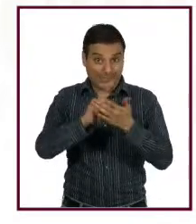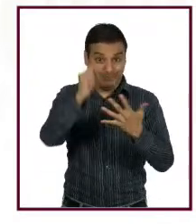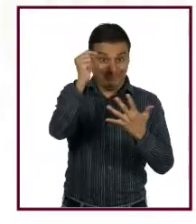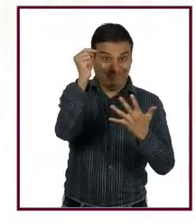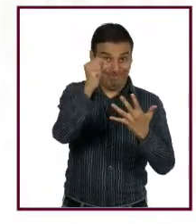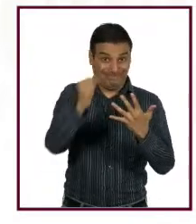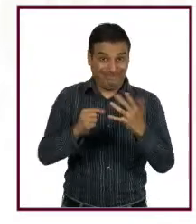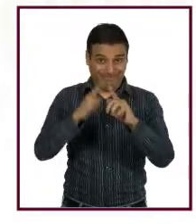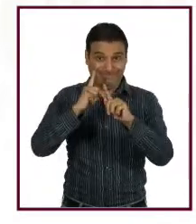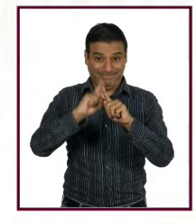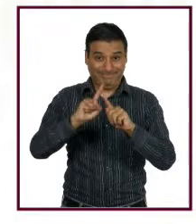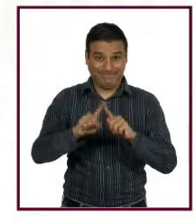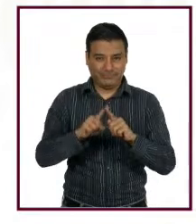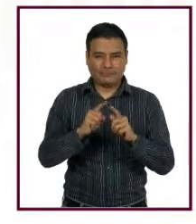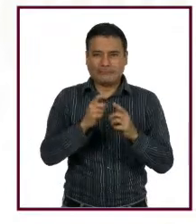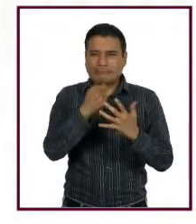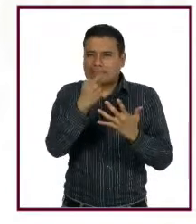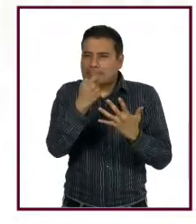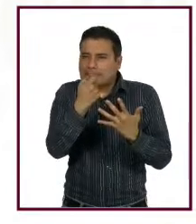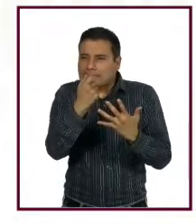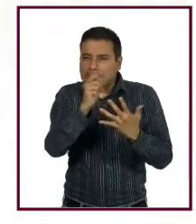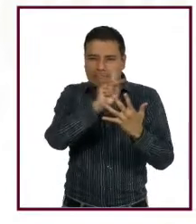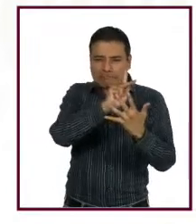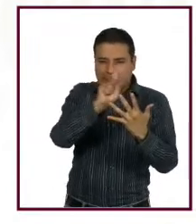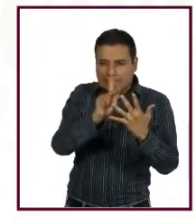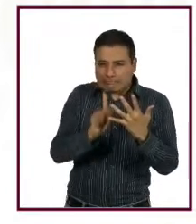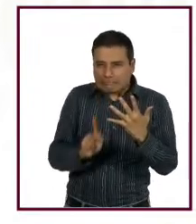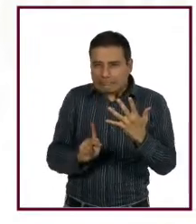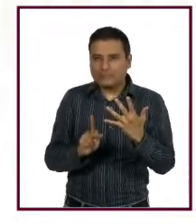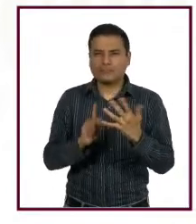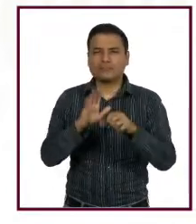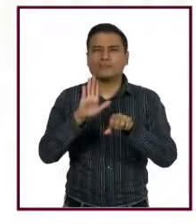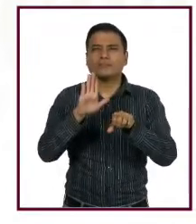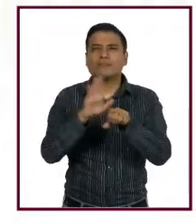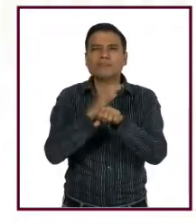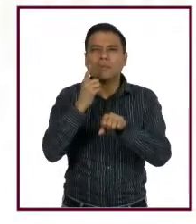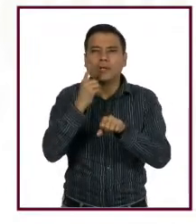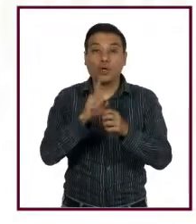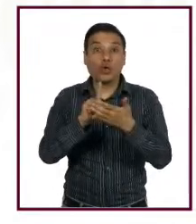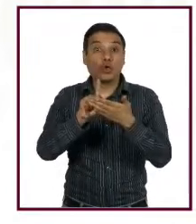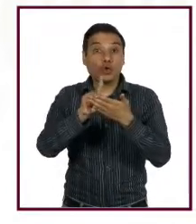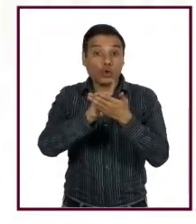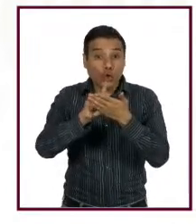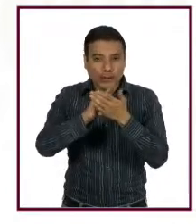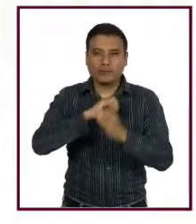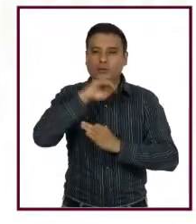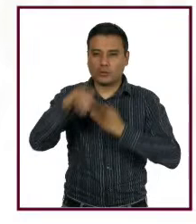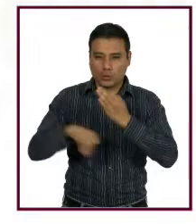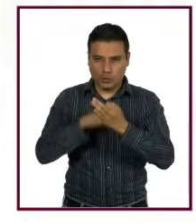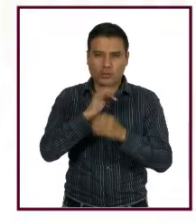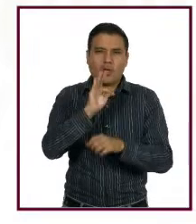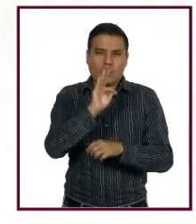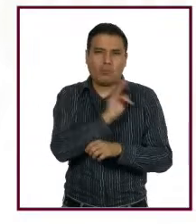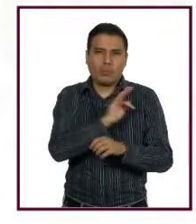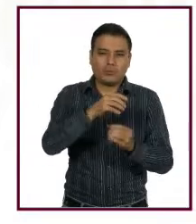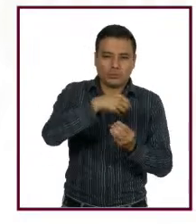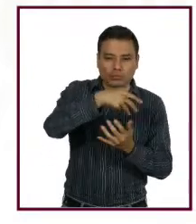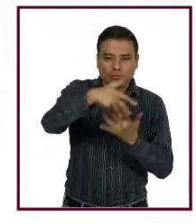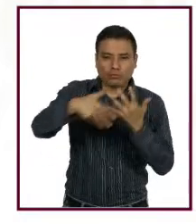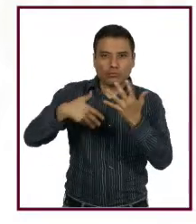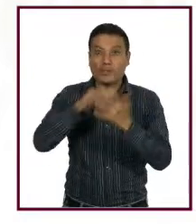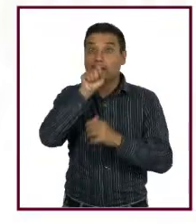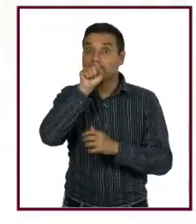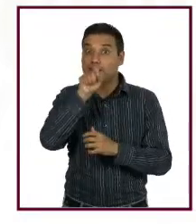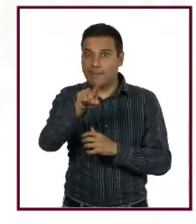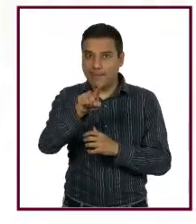características físico-químicas similares, ya que son volátiles, es decir, que pudieran ser inflamables, y altamente solubles en